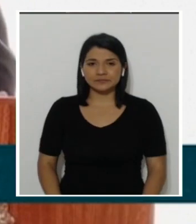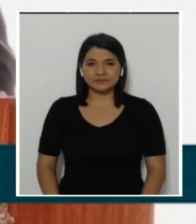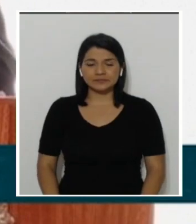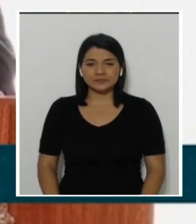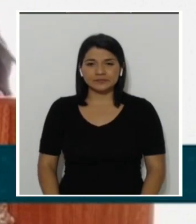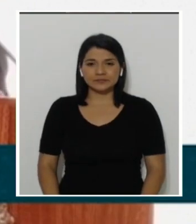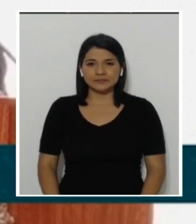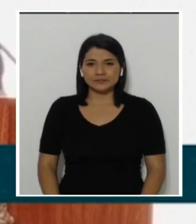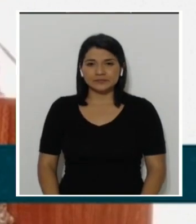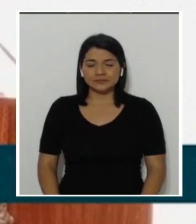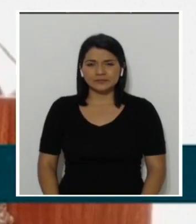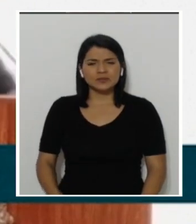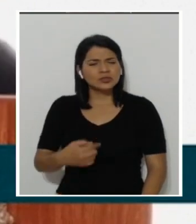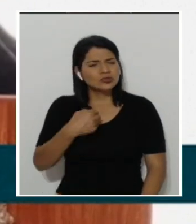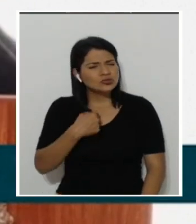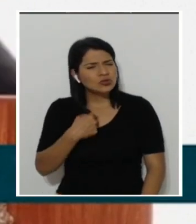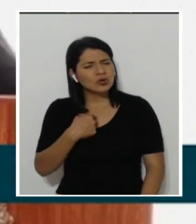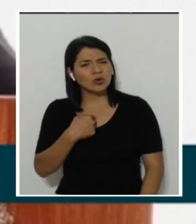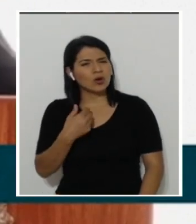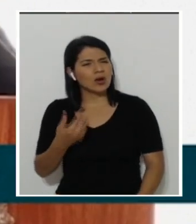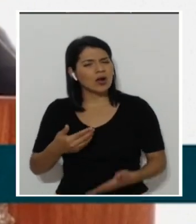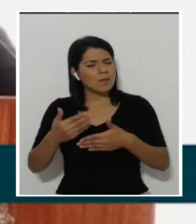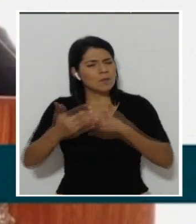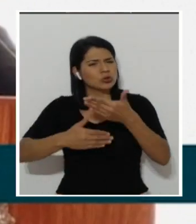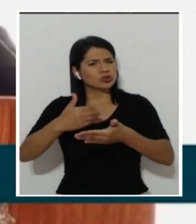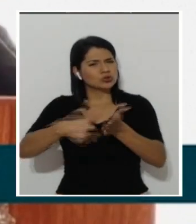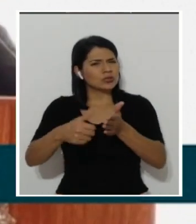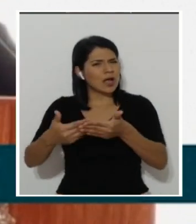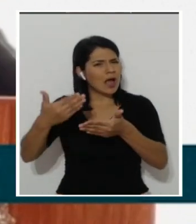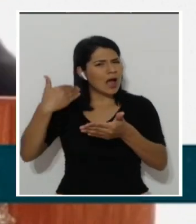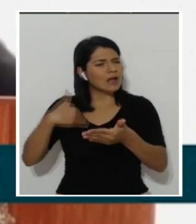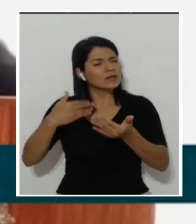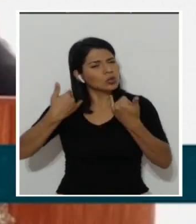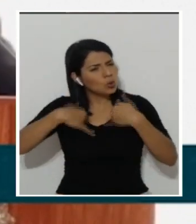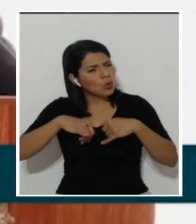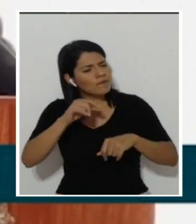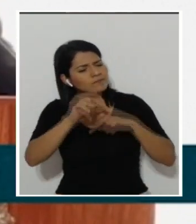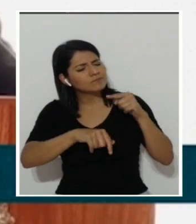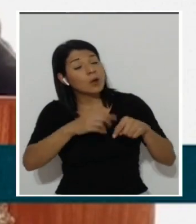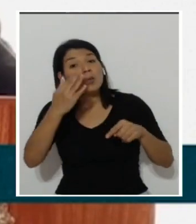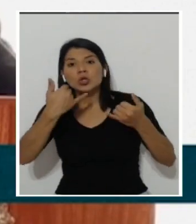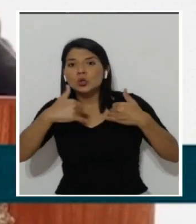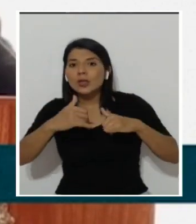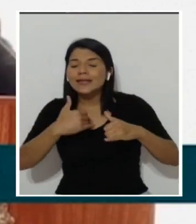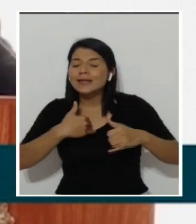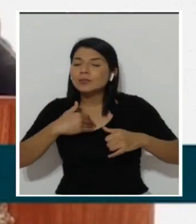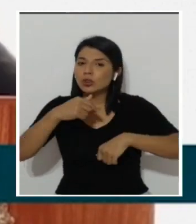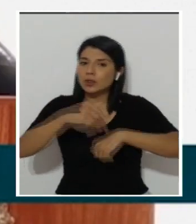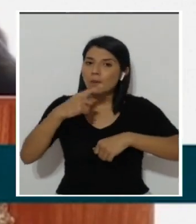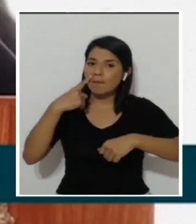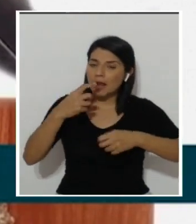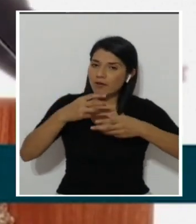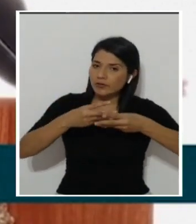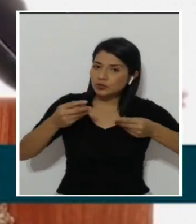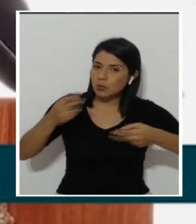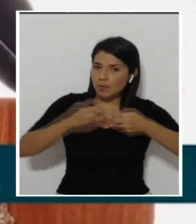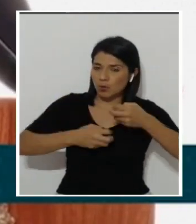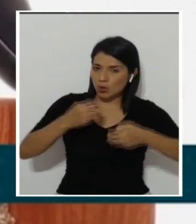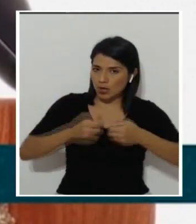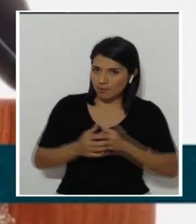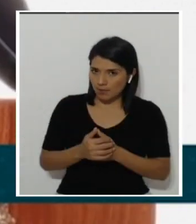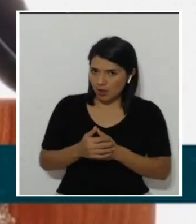Estoy cuestionando antes porque aún tenemos tiempo de resolver este problema, con la propia participación de las Fuerzas Armadas que fueron invitadas por el